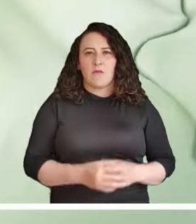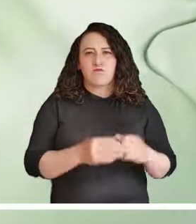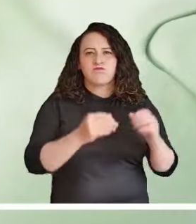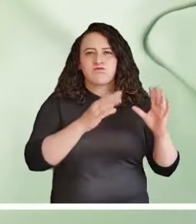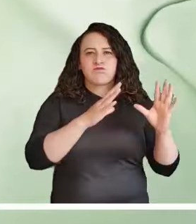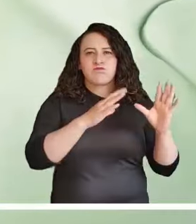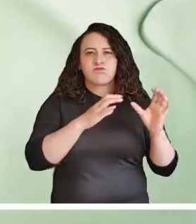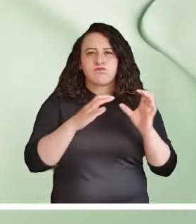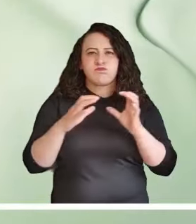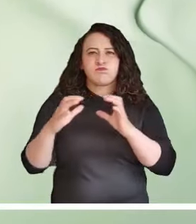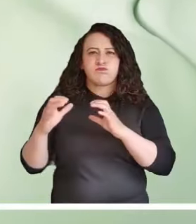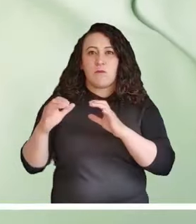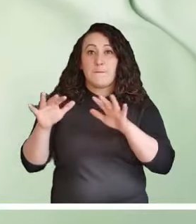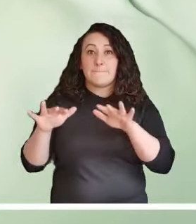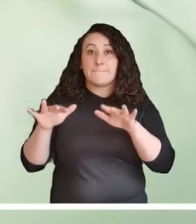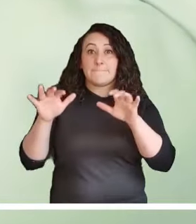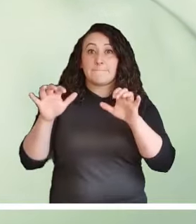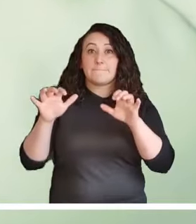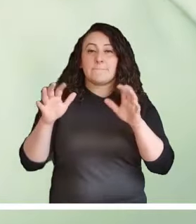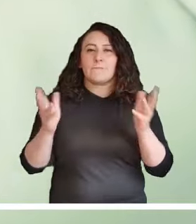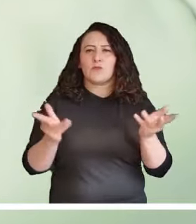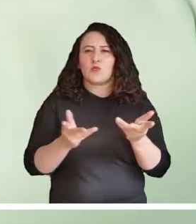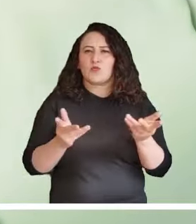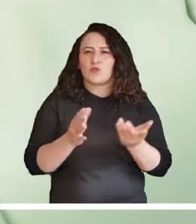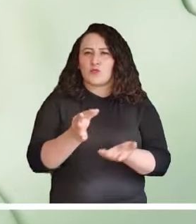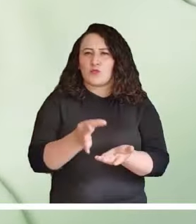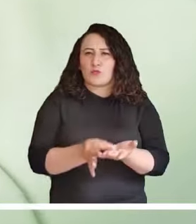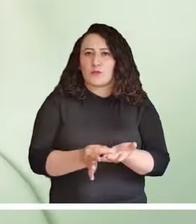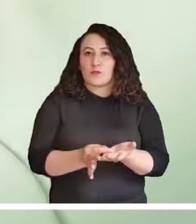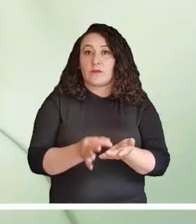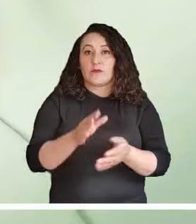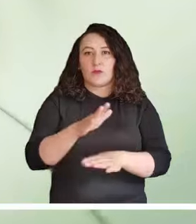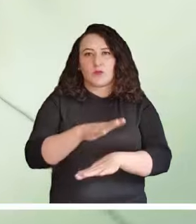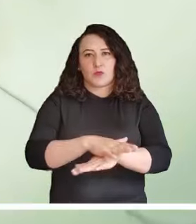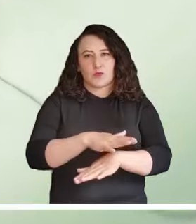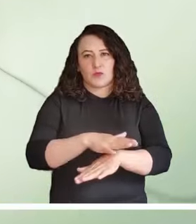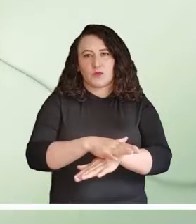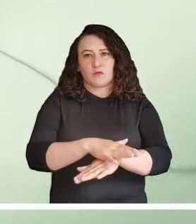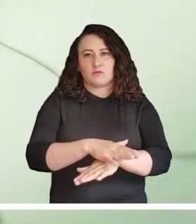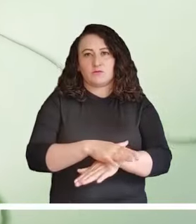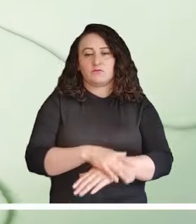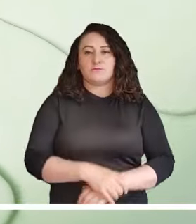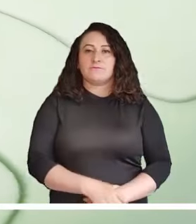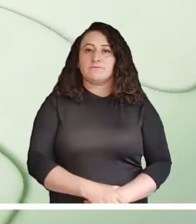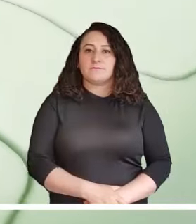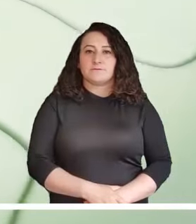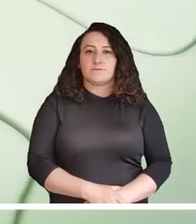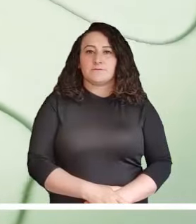Nubes parciales y tiempo seco se podrá experimentar en la capital durante las horas de la tarde.